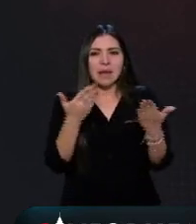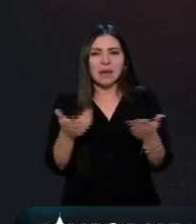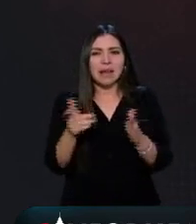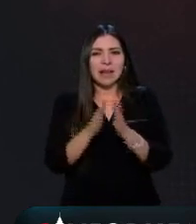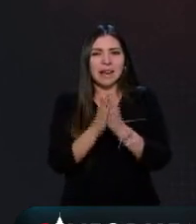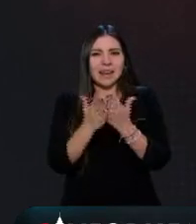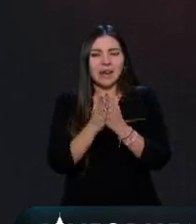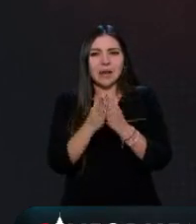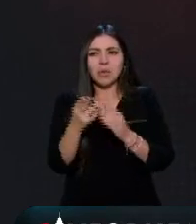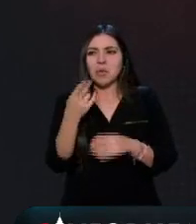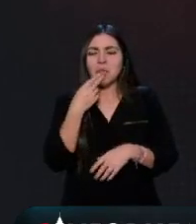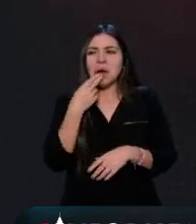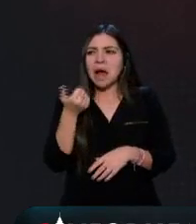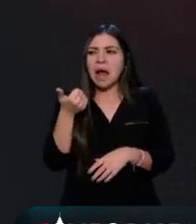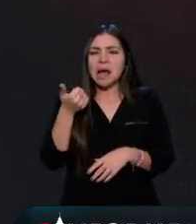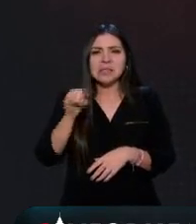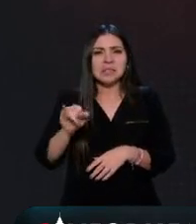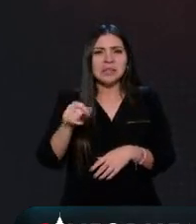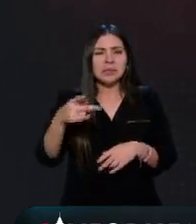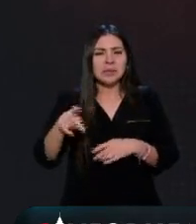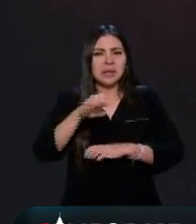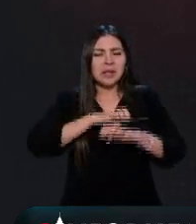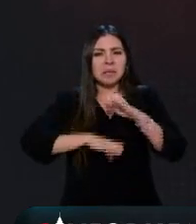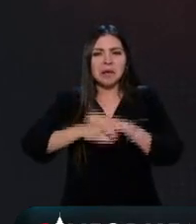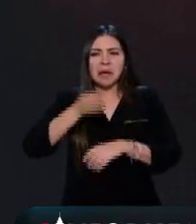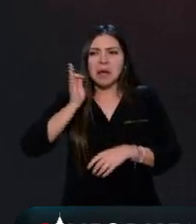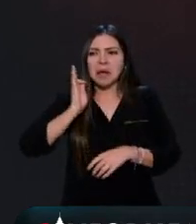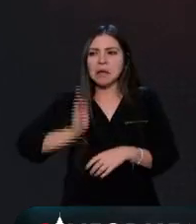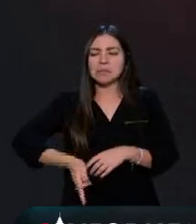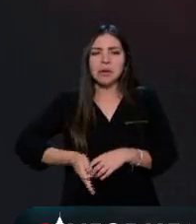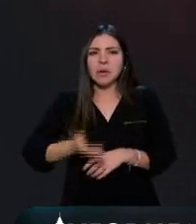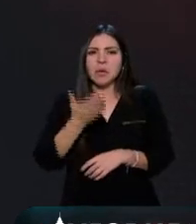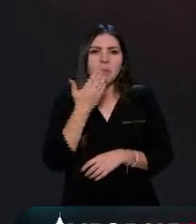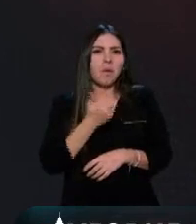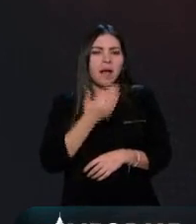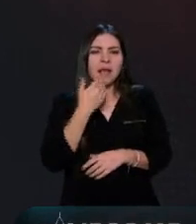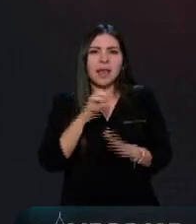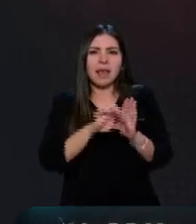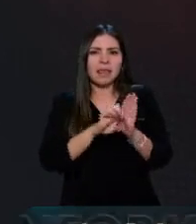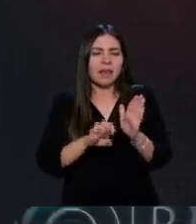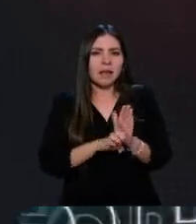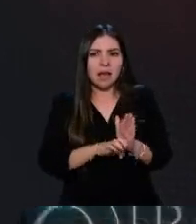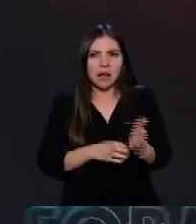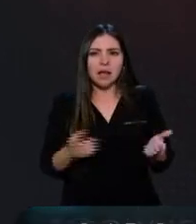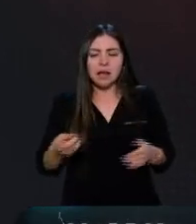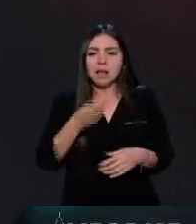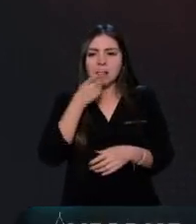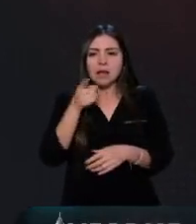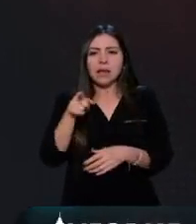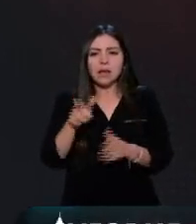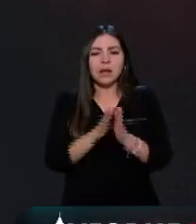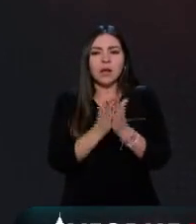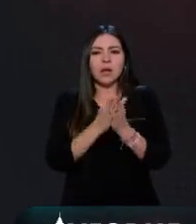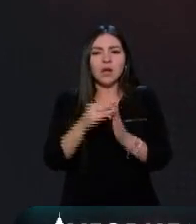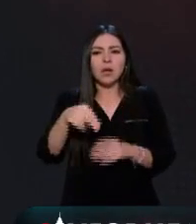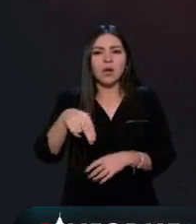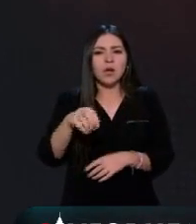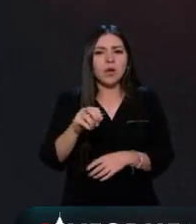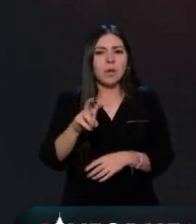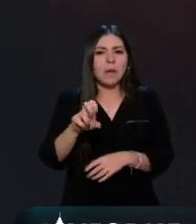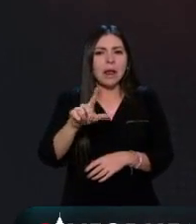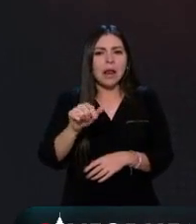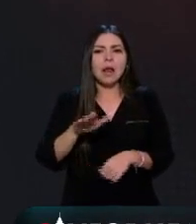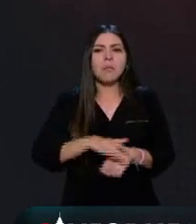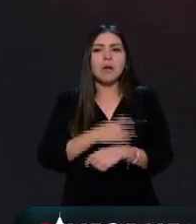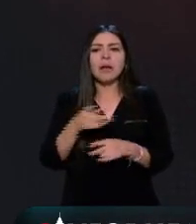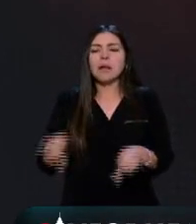editorial en una falta de ética, por lo menos de no decir que es una obra de novela y no venderla como una obra